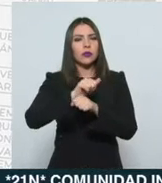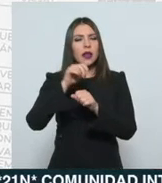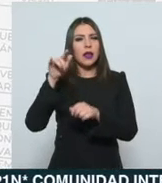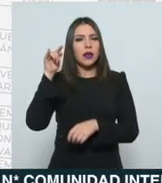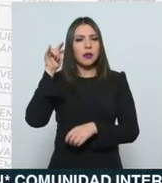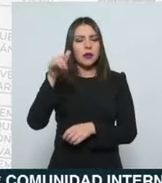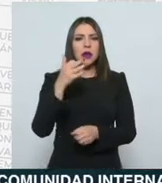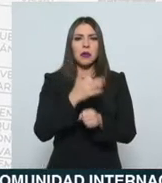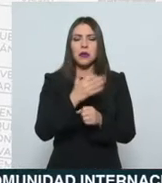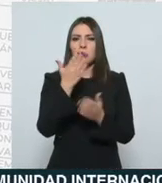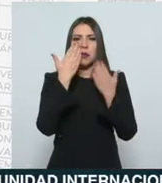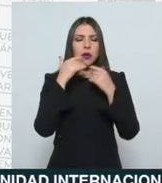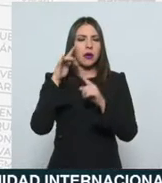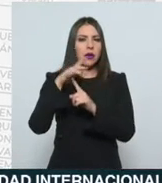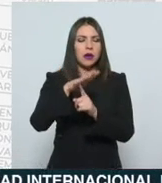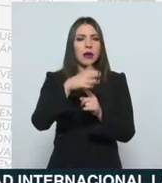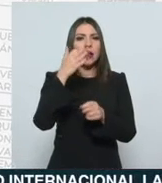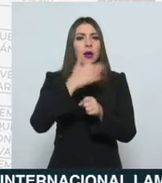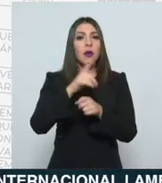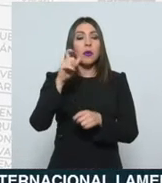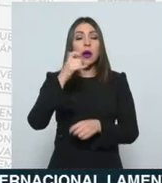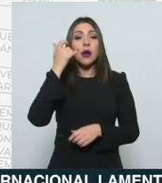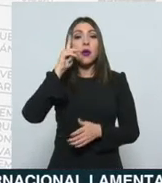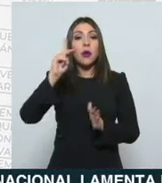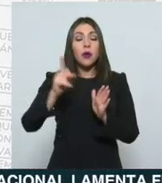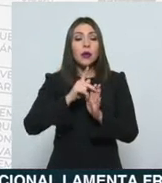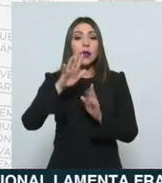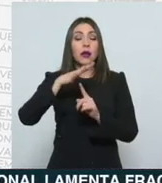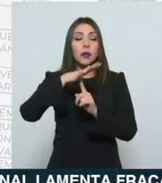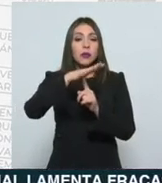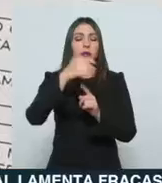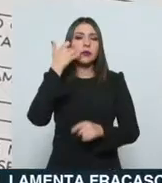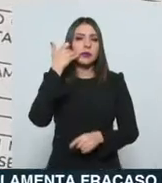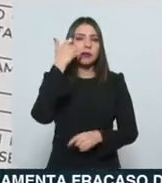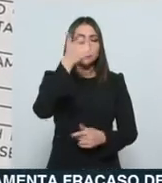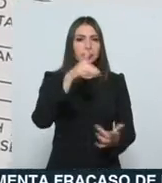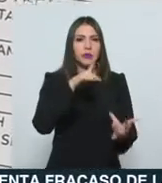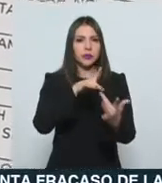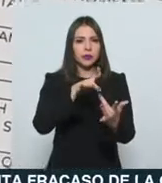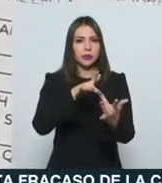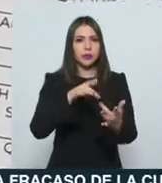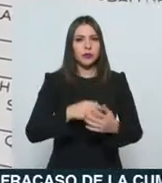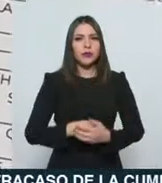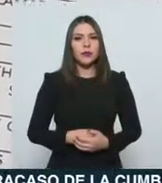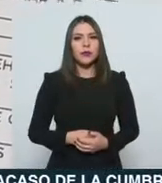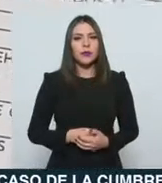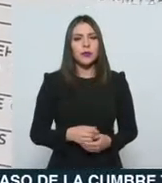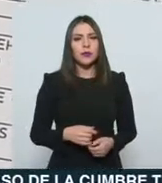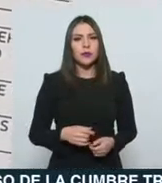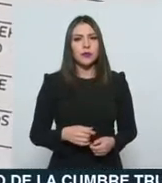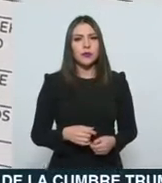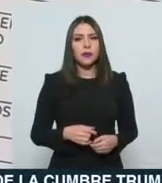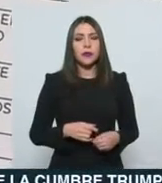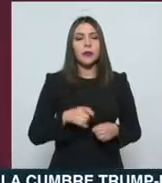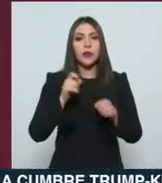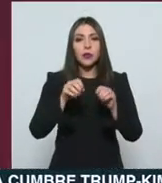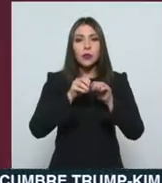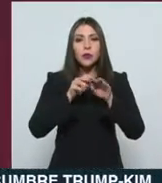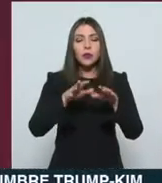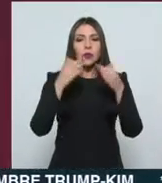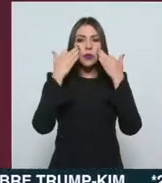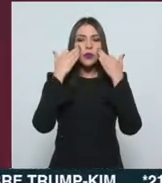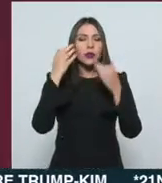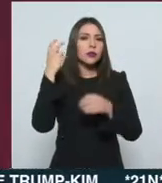3027, sin tráfico, te llamamos cruzando la estación, el Bravo Oscar Noviembre. Con la publicidad de los audios, el secretario